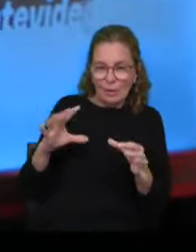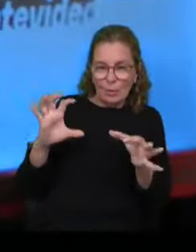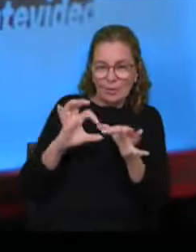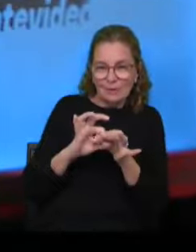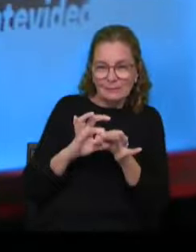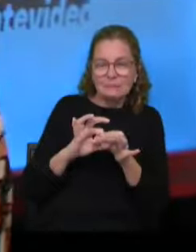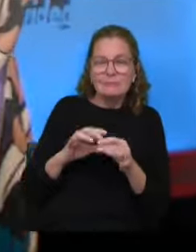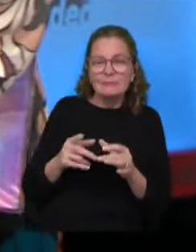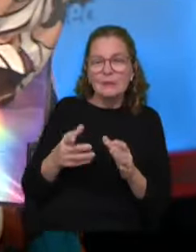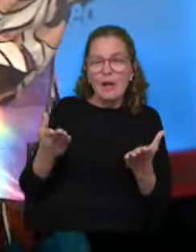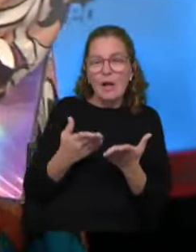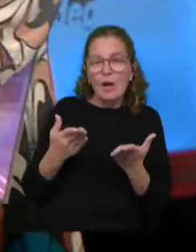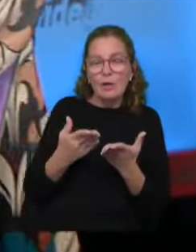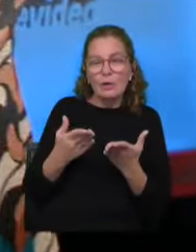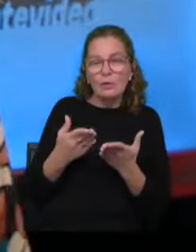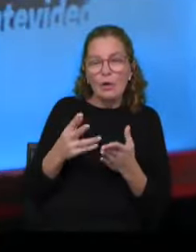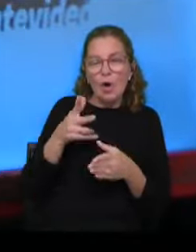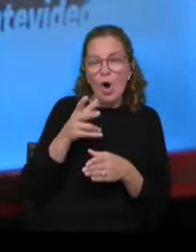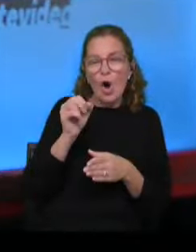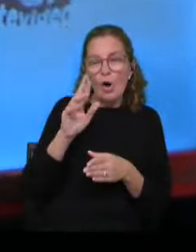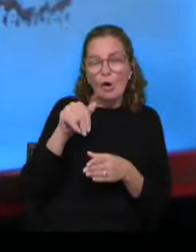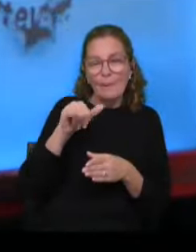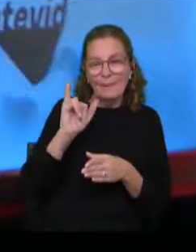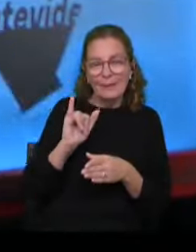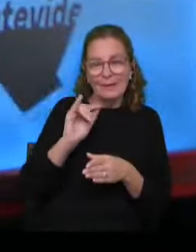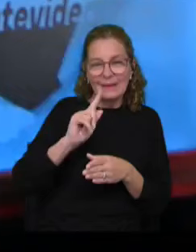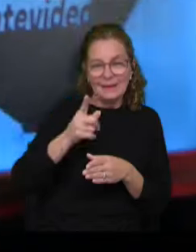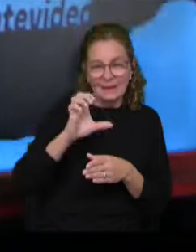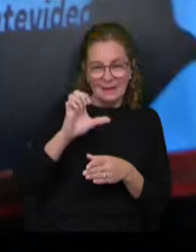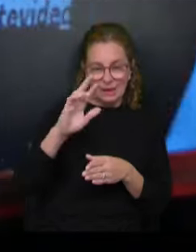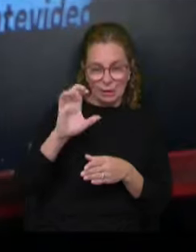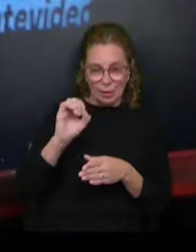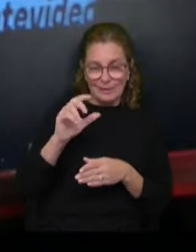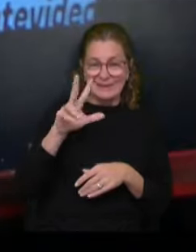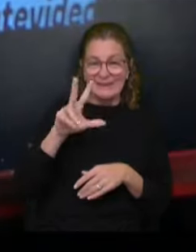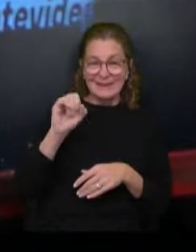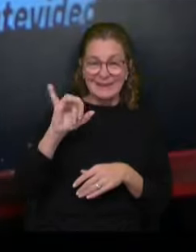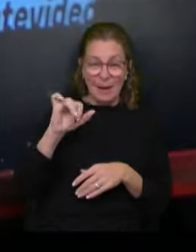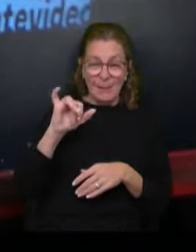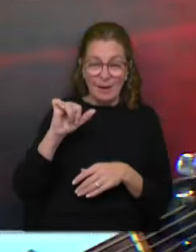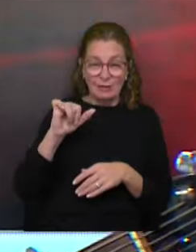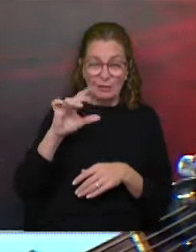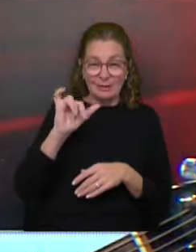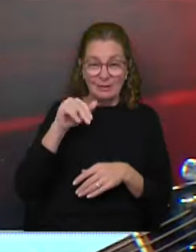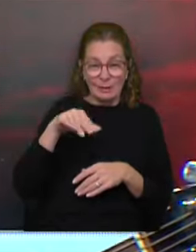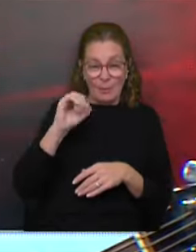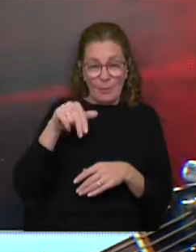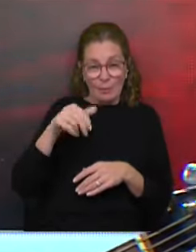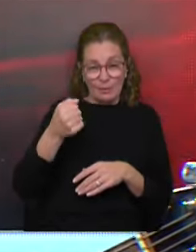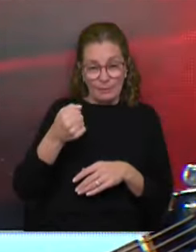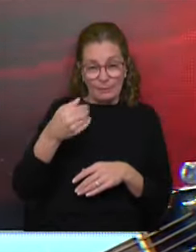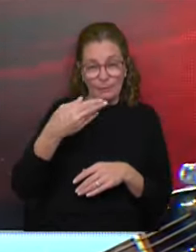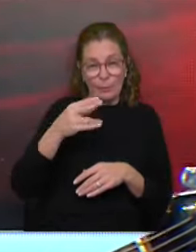Entonces, ahora en el Hormiguero, el 30 de mayo, sí. ¿Verdad? Vas a estar con Simona Bustelo. Sí, Simona también. Bustelo, otra